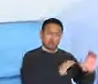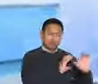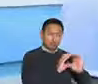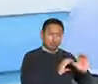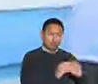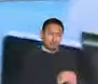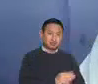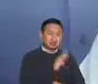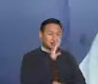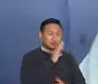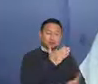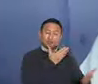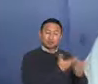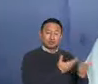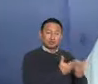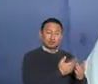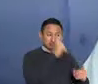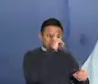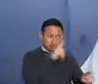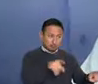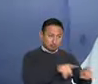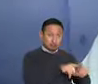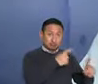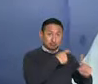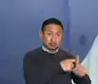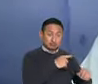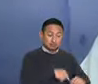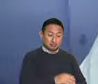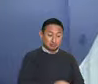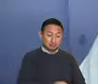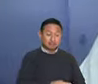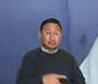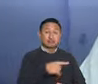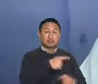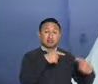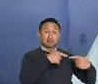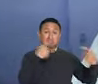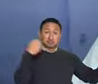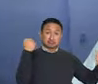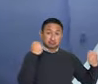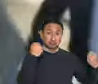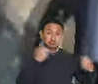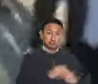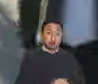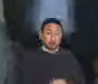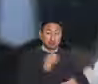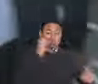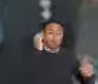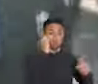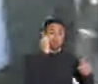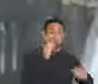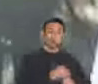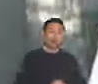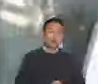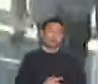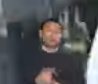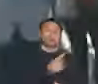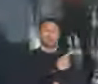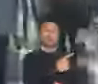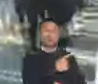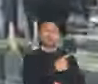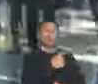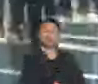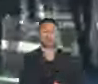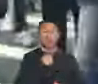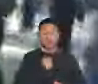fueron propositivas y que jamás hubo un espacio para agresiones. El aspirante a la presidencia de la República